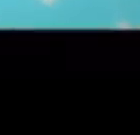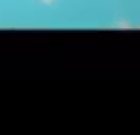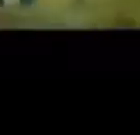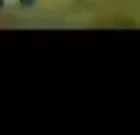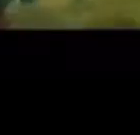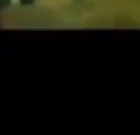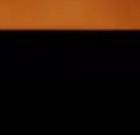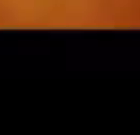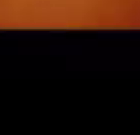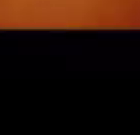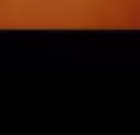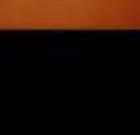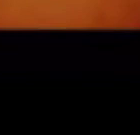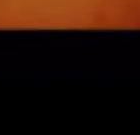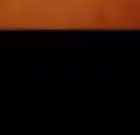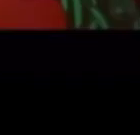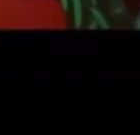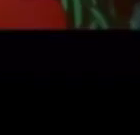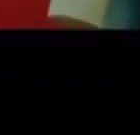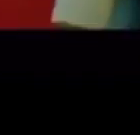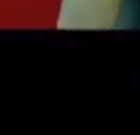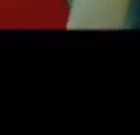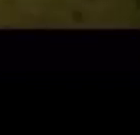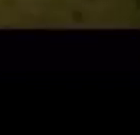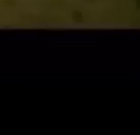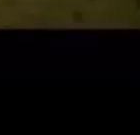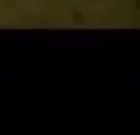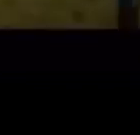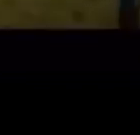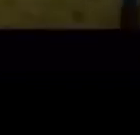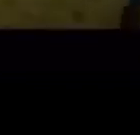Bucólico y lírico mi lamento,